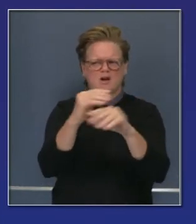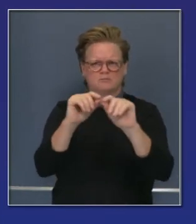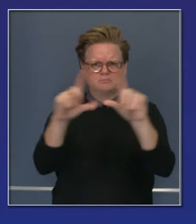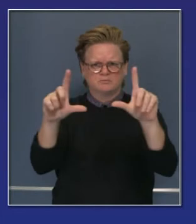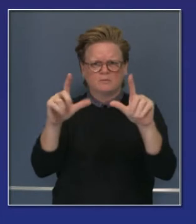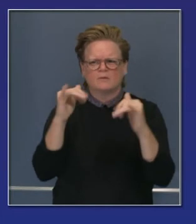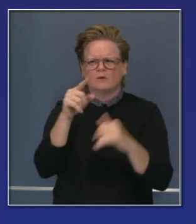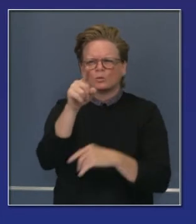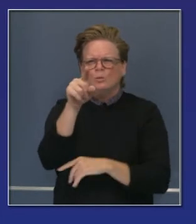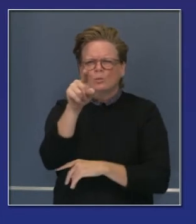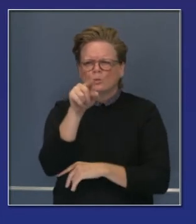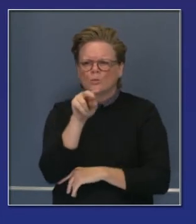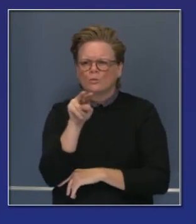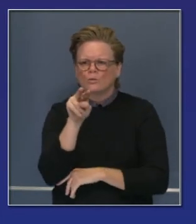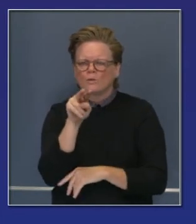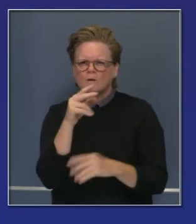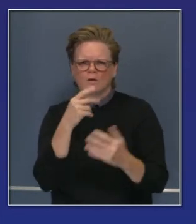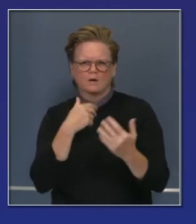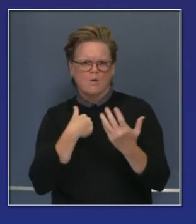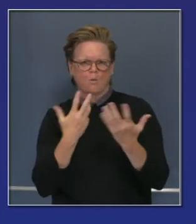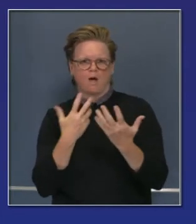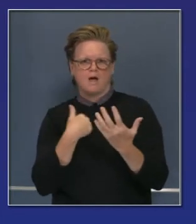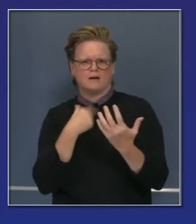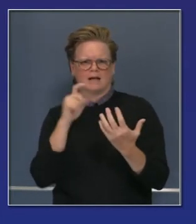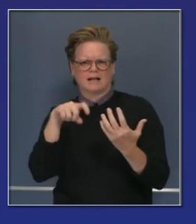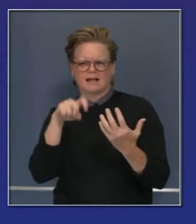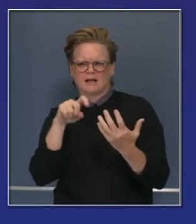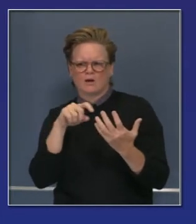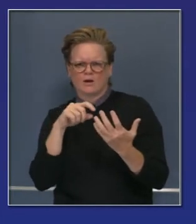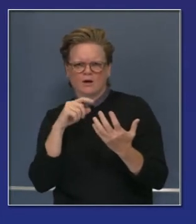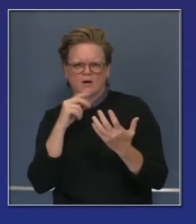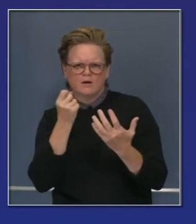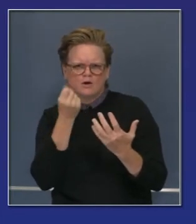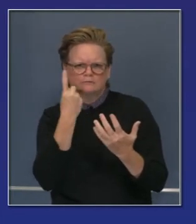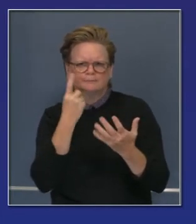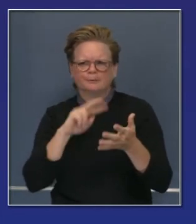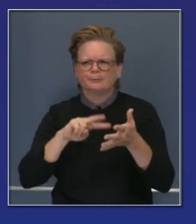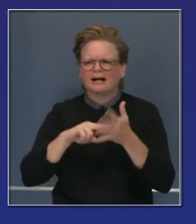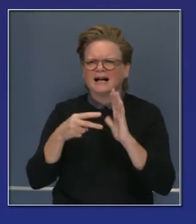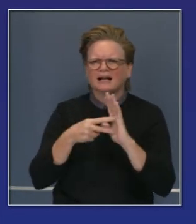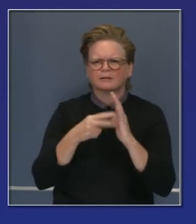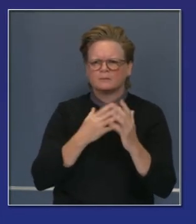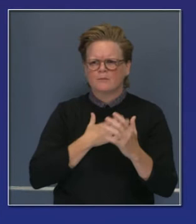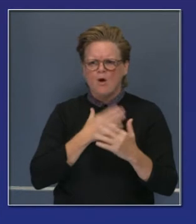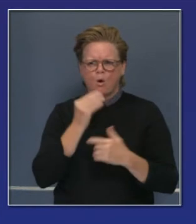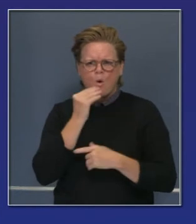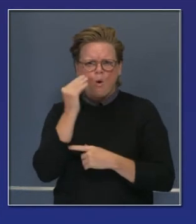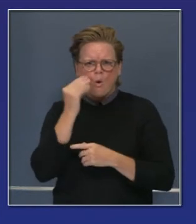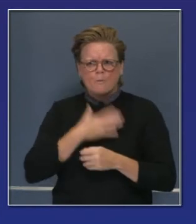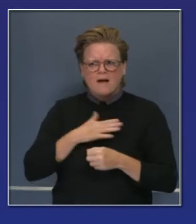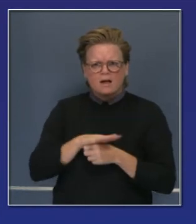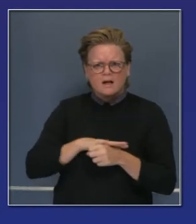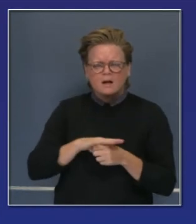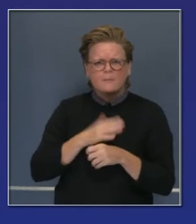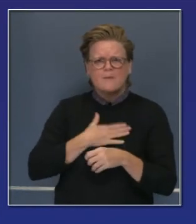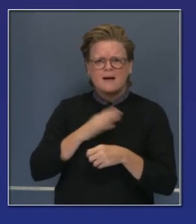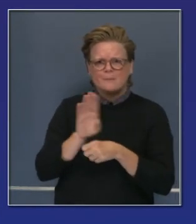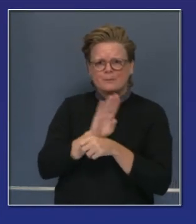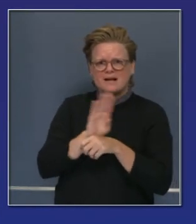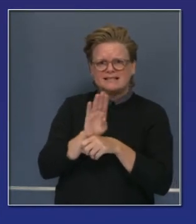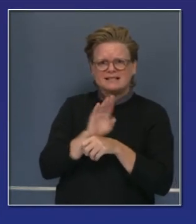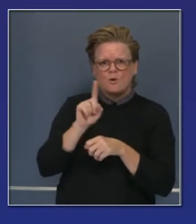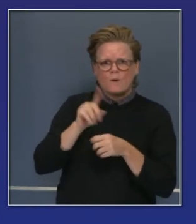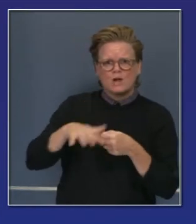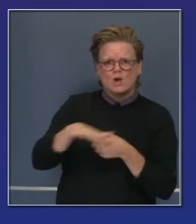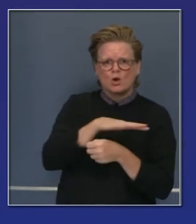mi condado está en este nivel. ¿Qué significa para mí? ¿Qué significa para el negocio cerca de la casa. Antes de repasar